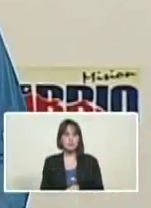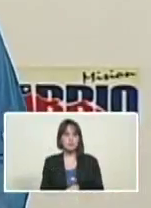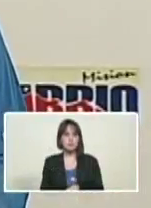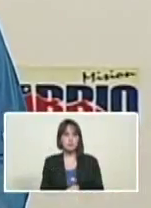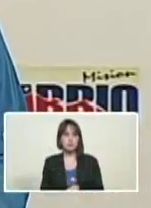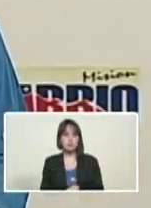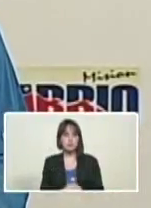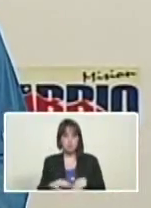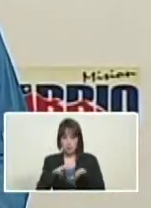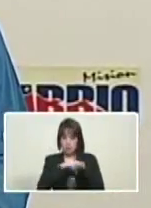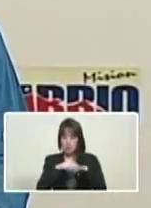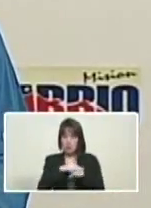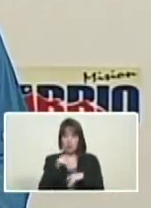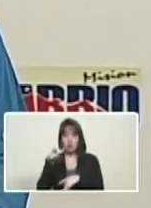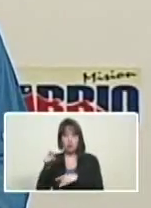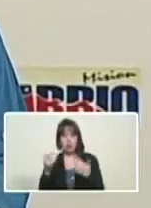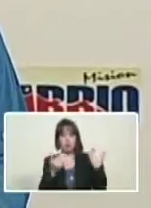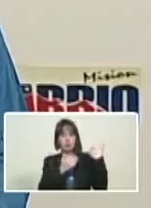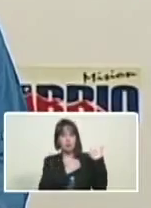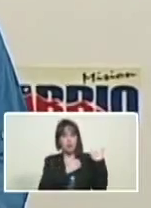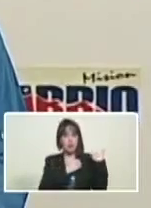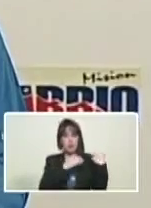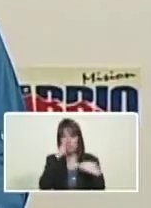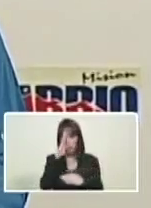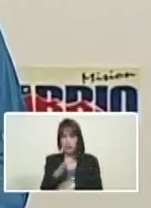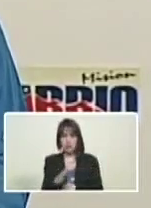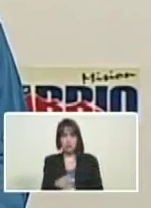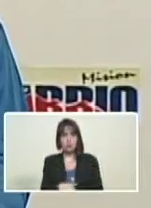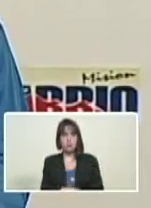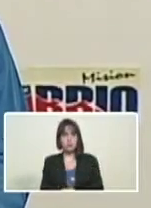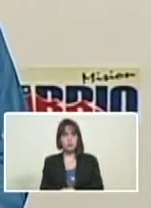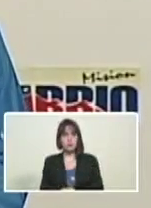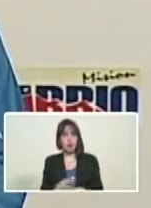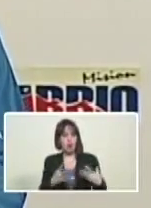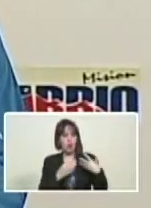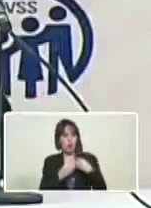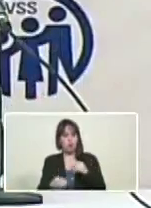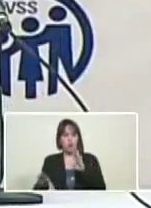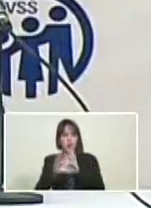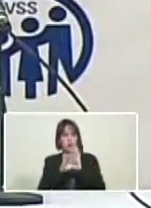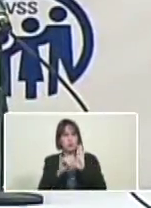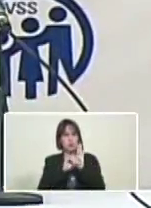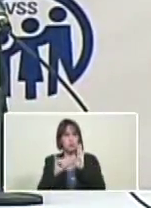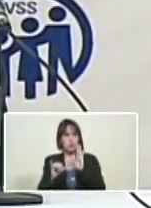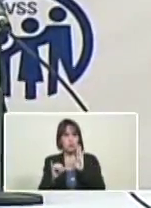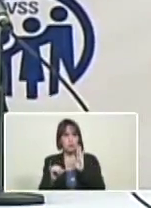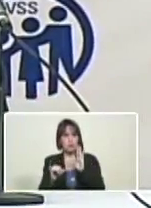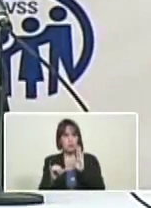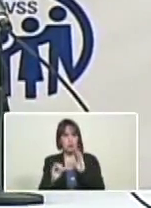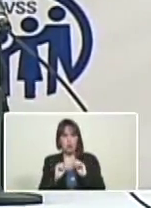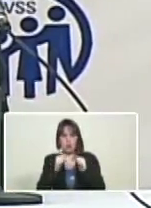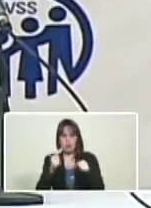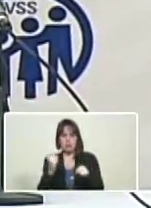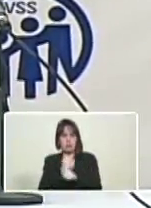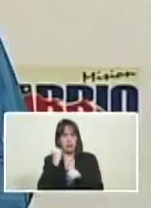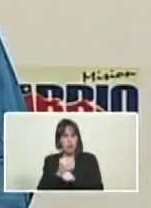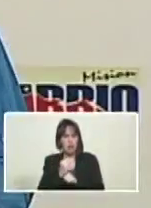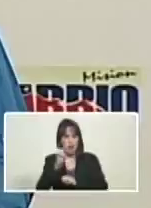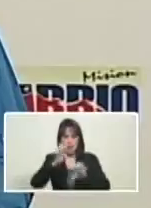Bueno, ministro, esa es tarea de usted, directamente, junto a la constituyente. Vamos a